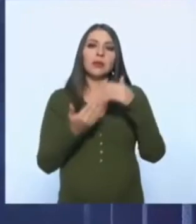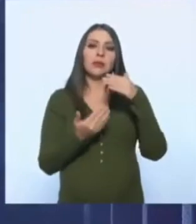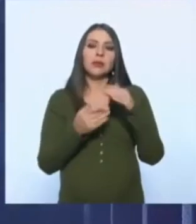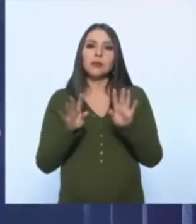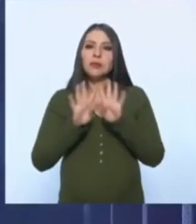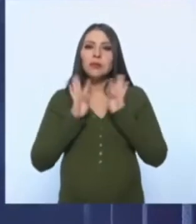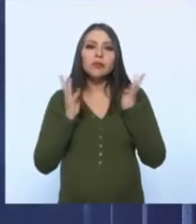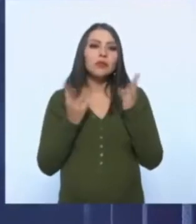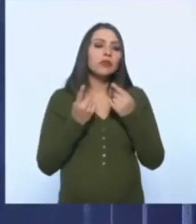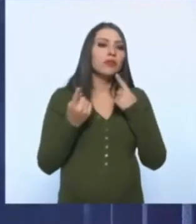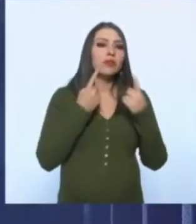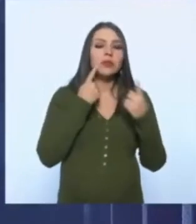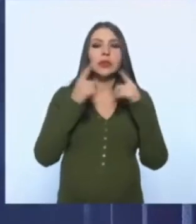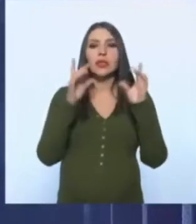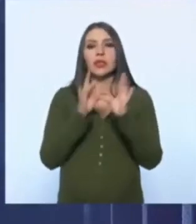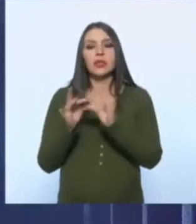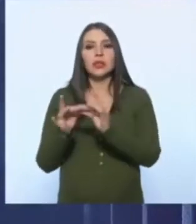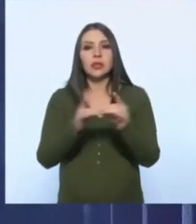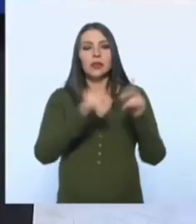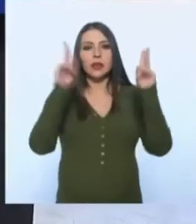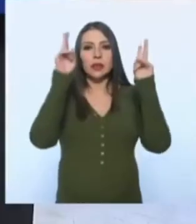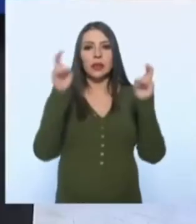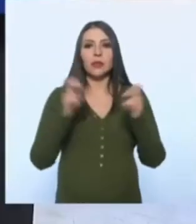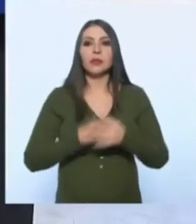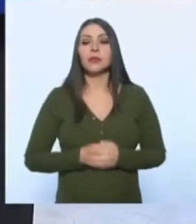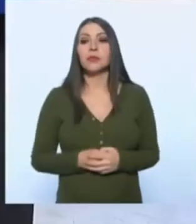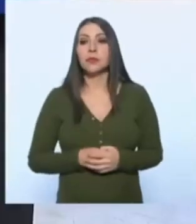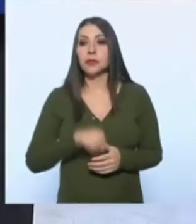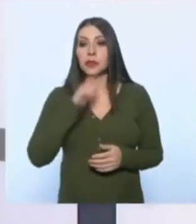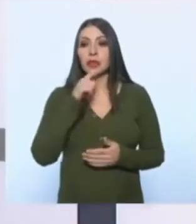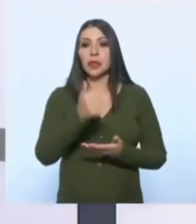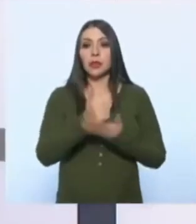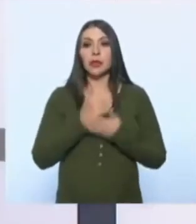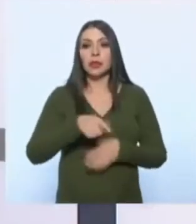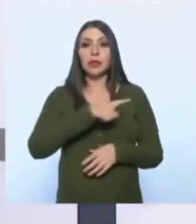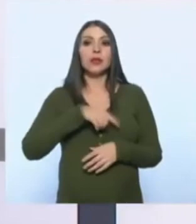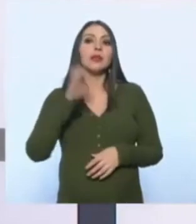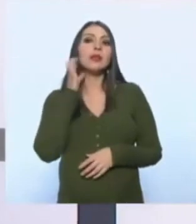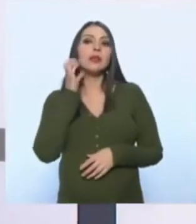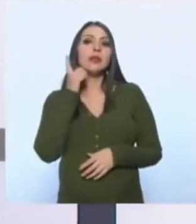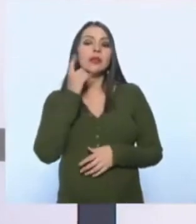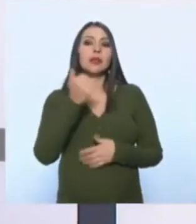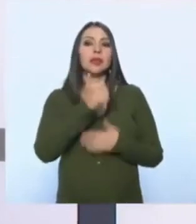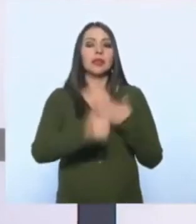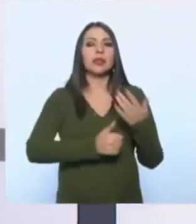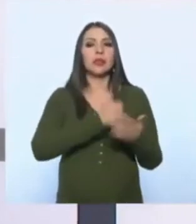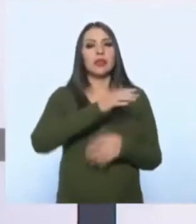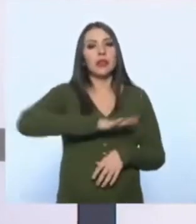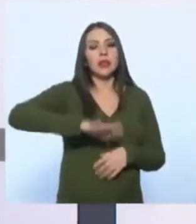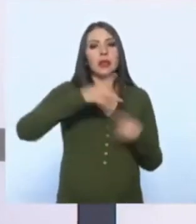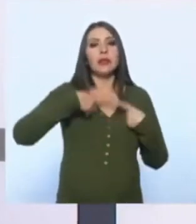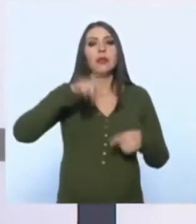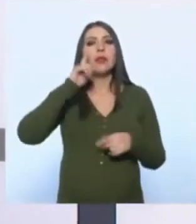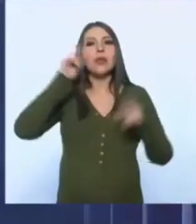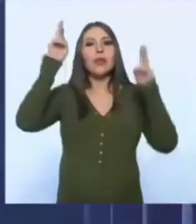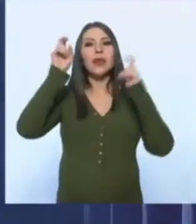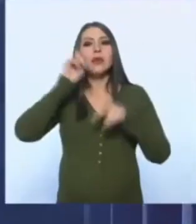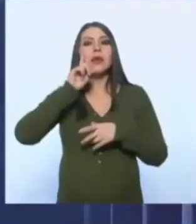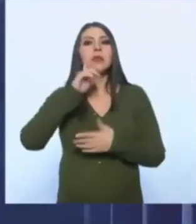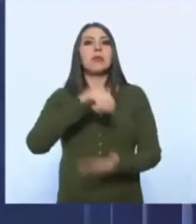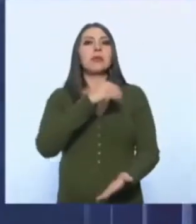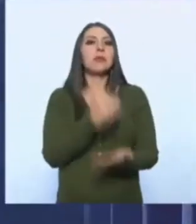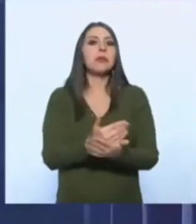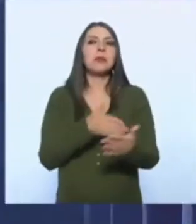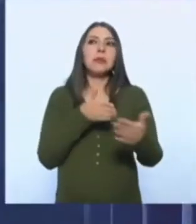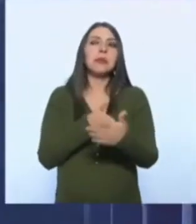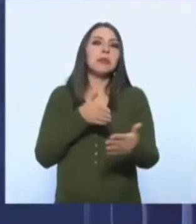donde ventilemos estos temas. Y nos va a ayudar mucho como Congreso y como sociedad, porque está paralizada la agenda de las mujeres. Bueno, pues ahí tienen, colegas, ustedes